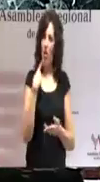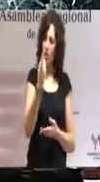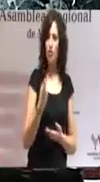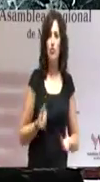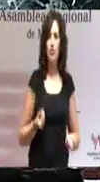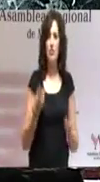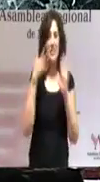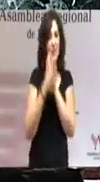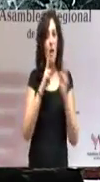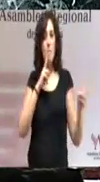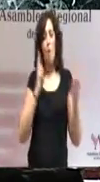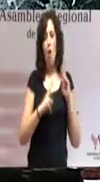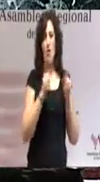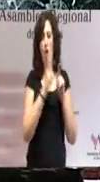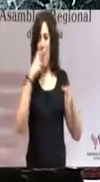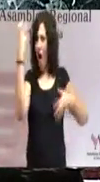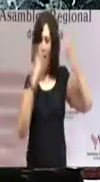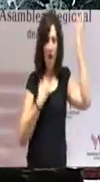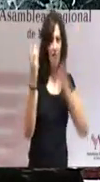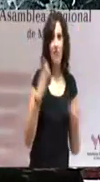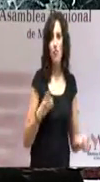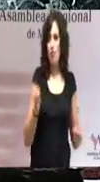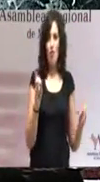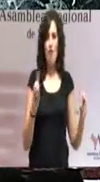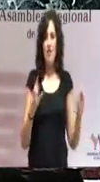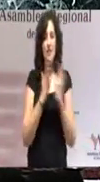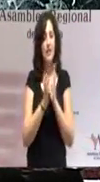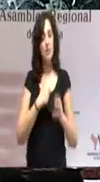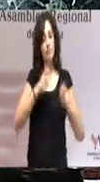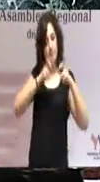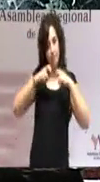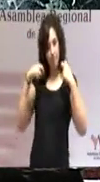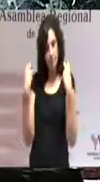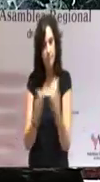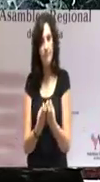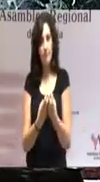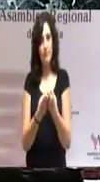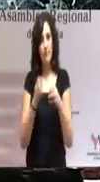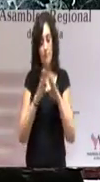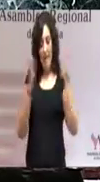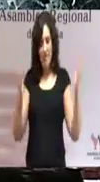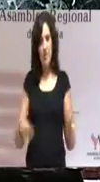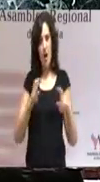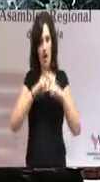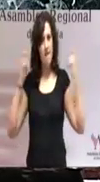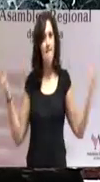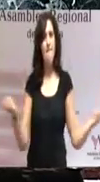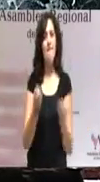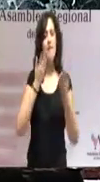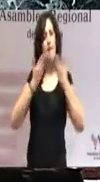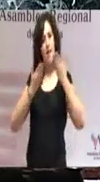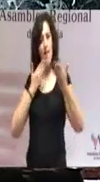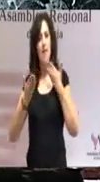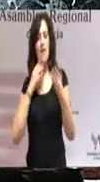se le responda con gritos, que se le responda sentándonos todos en una gran mesa de diálogo y sentemos